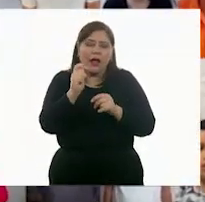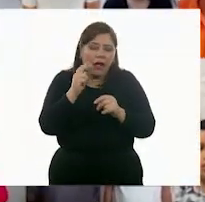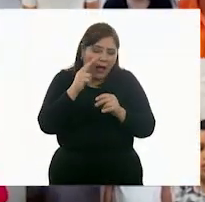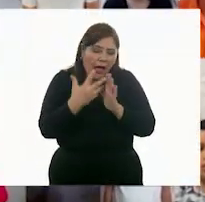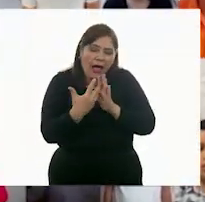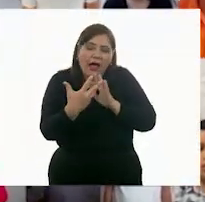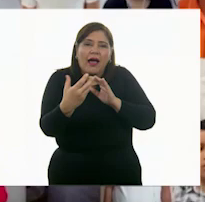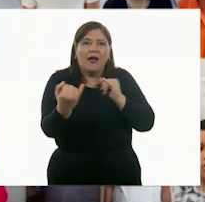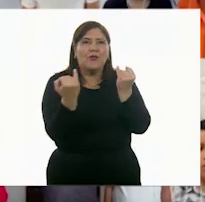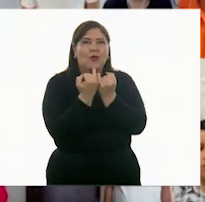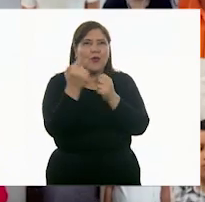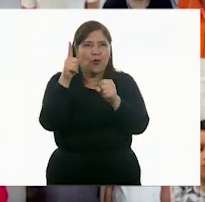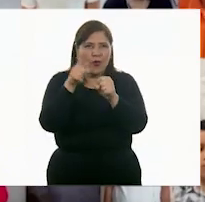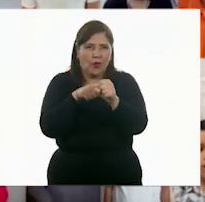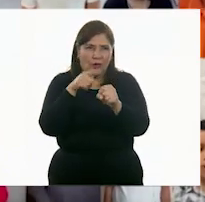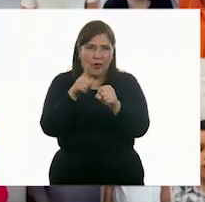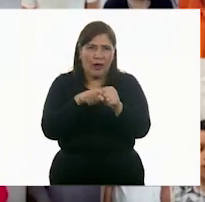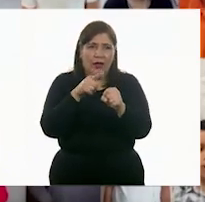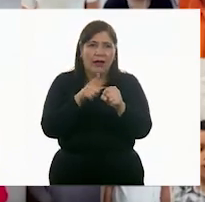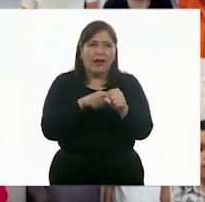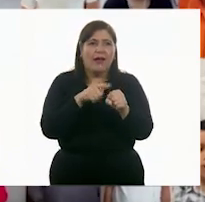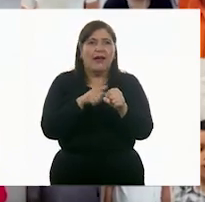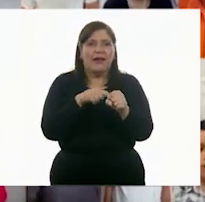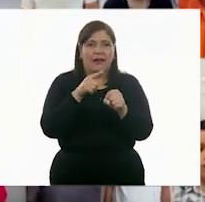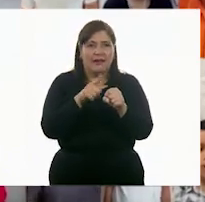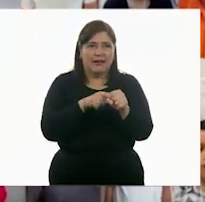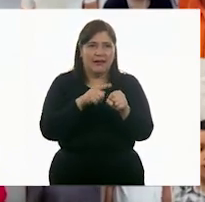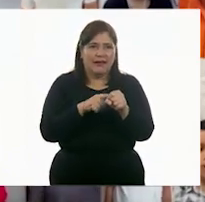pálido color.